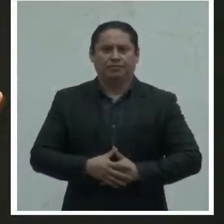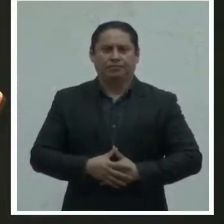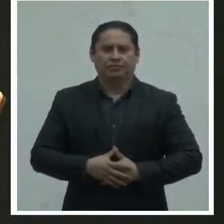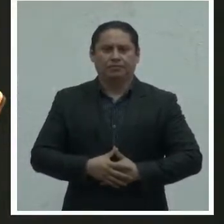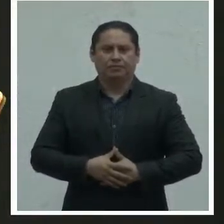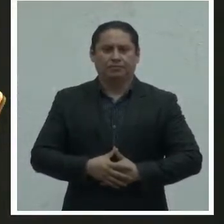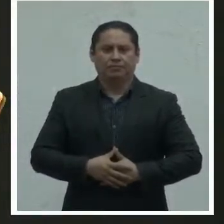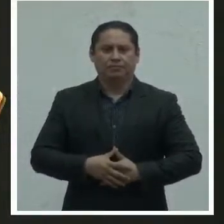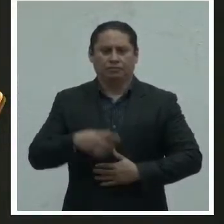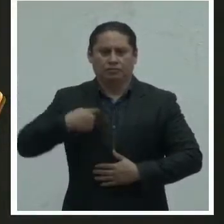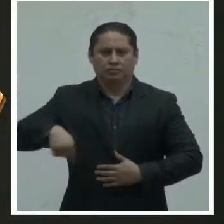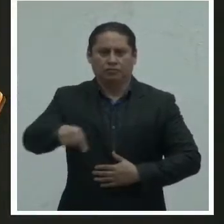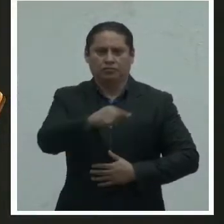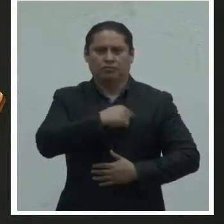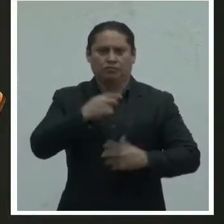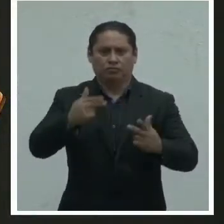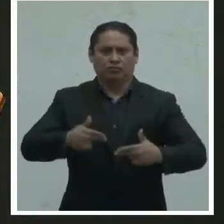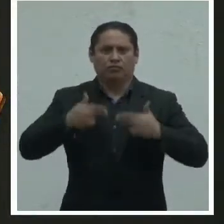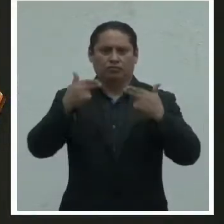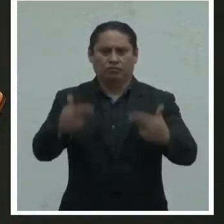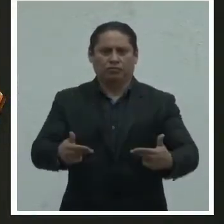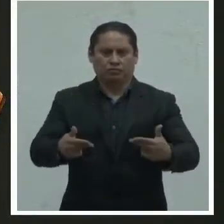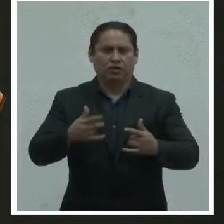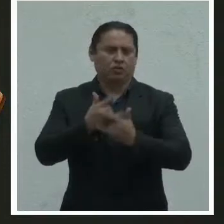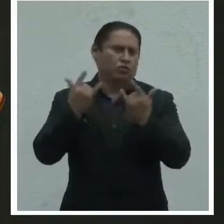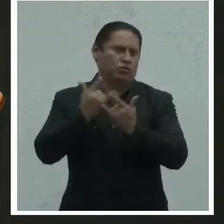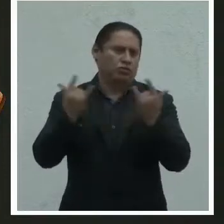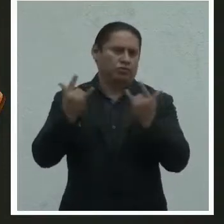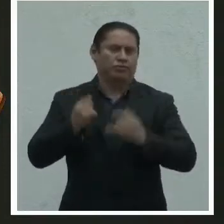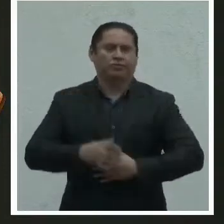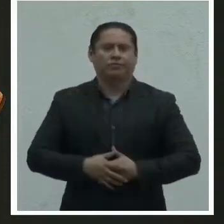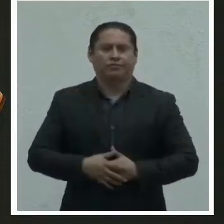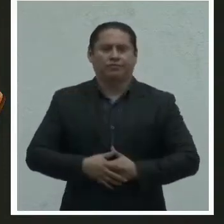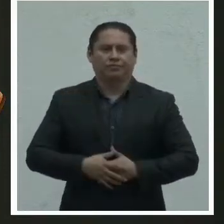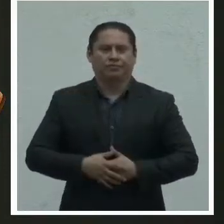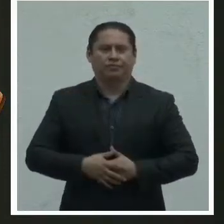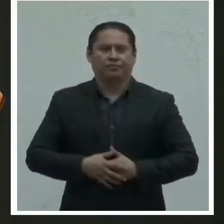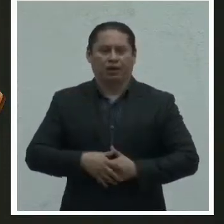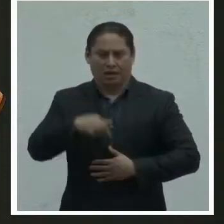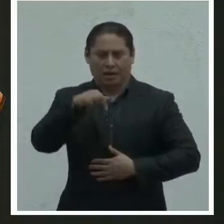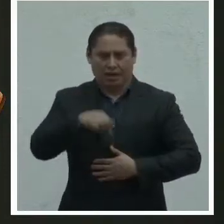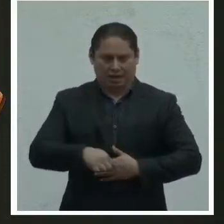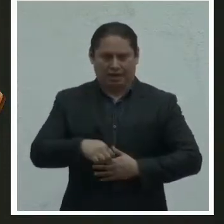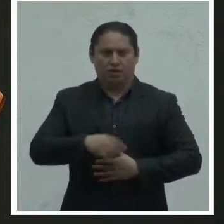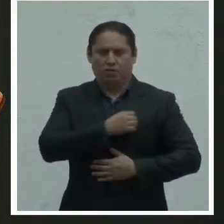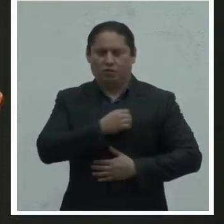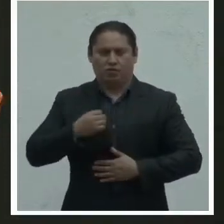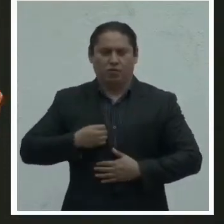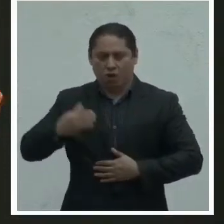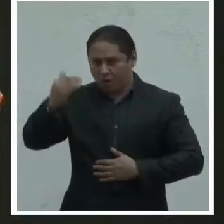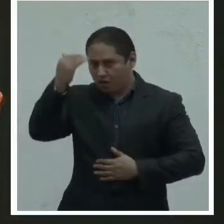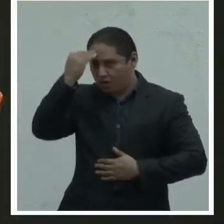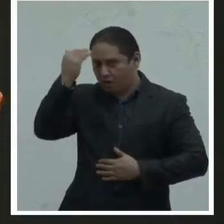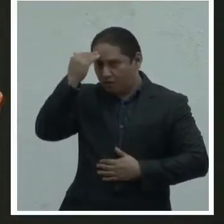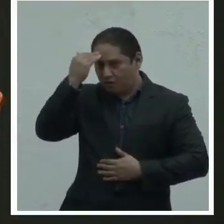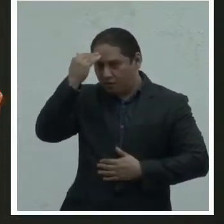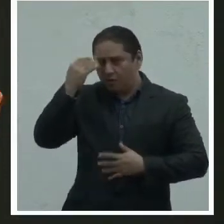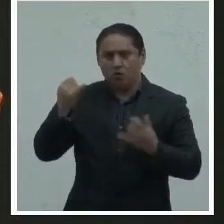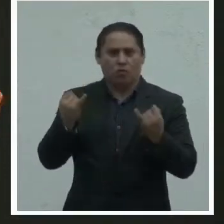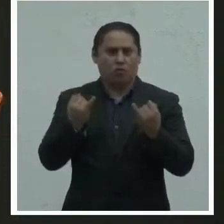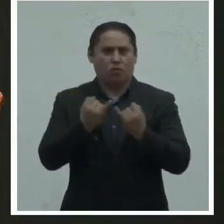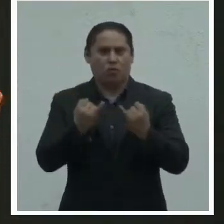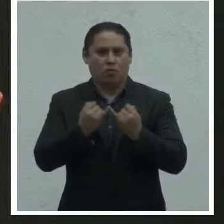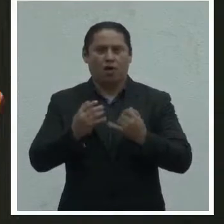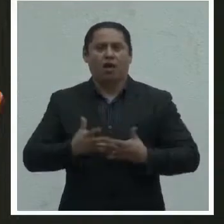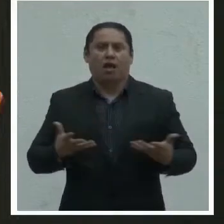Somos herederos de un legado histórico que estamos obligados a conocer y también somos